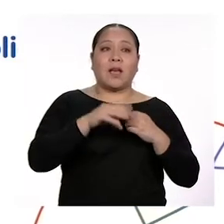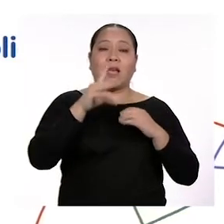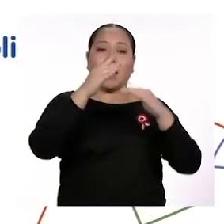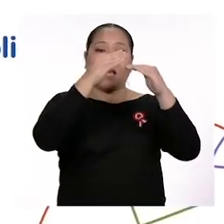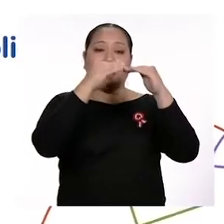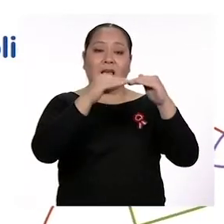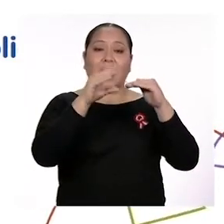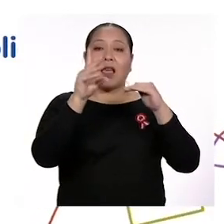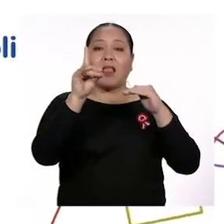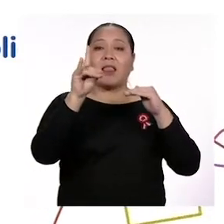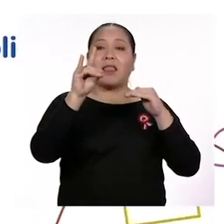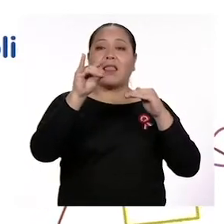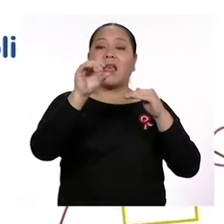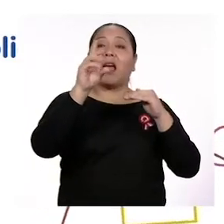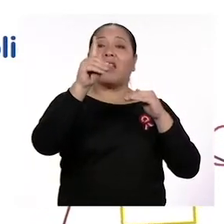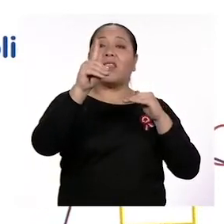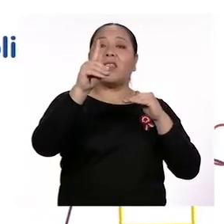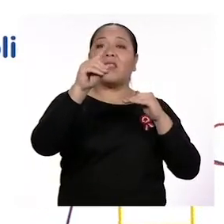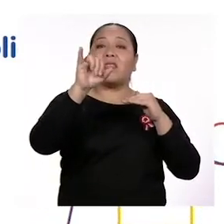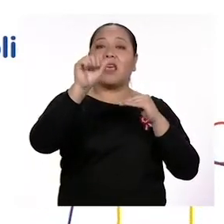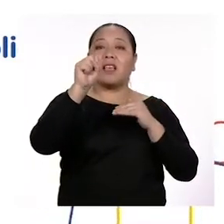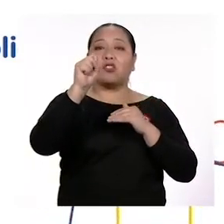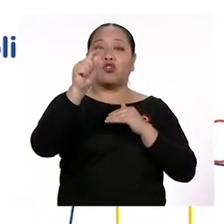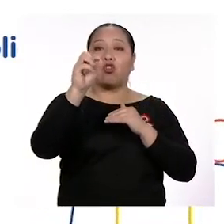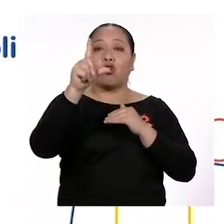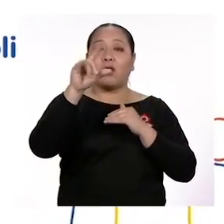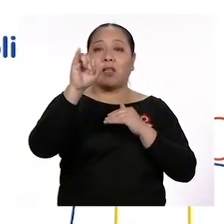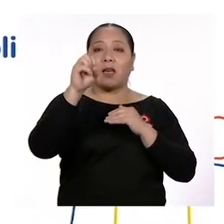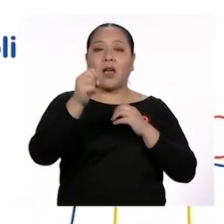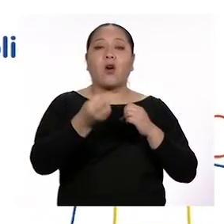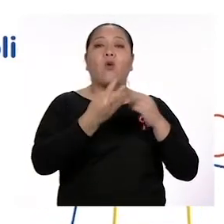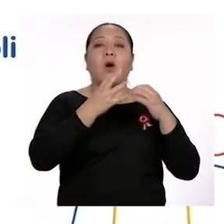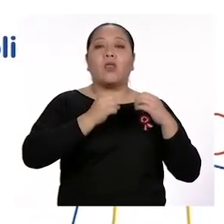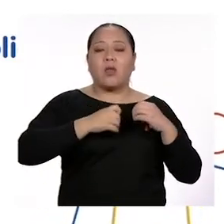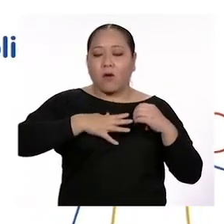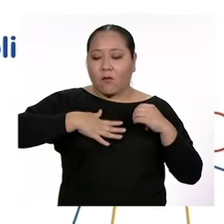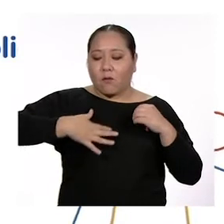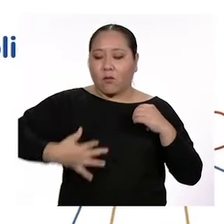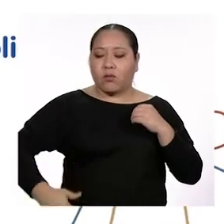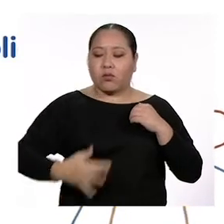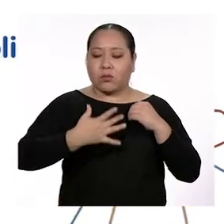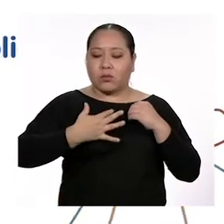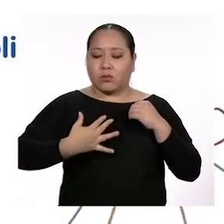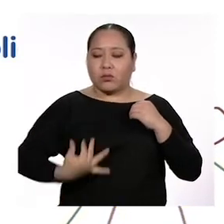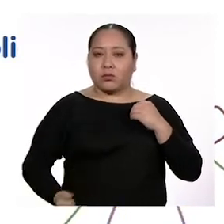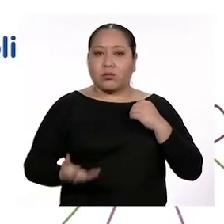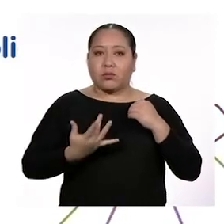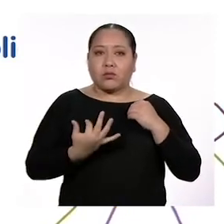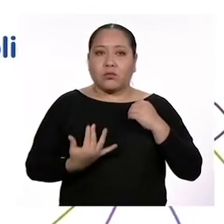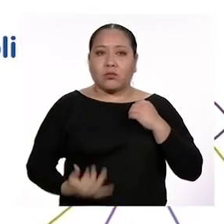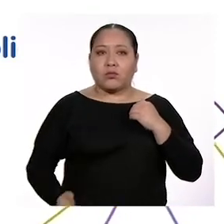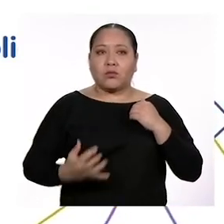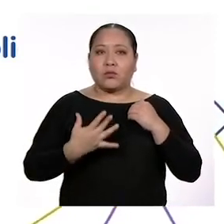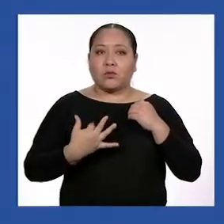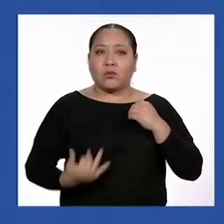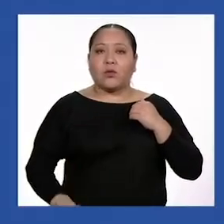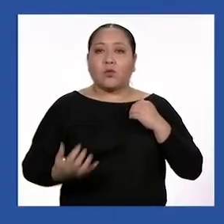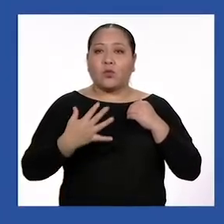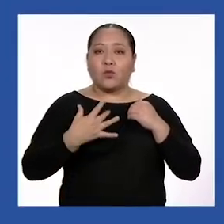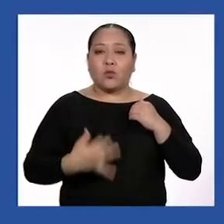es aquella que está debajo y representa la cantidad de presión que hay en tus arterias entre un latido y